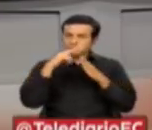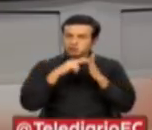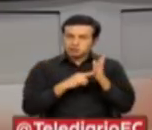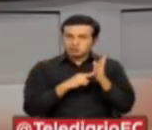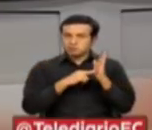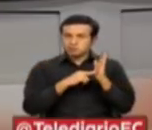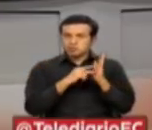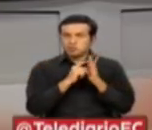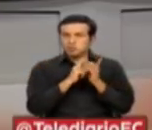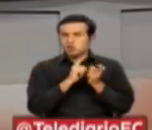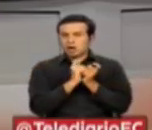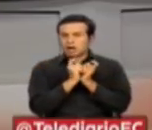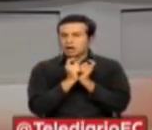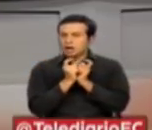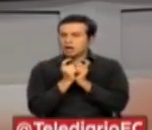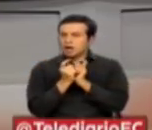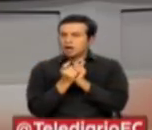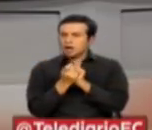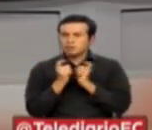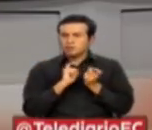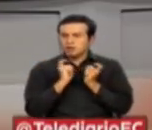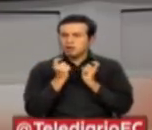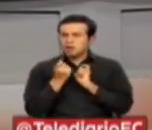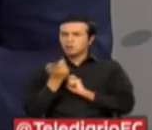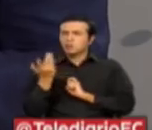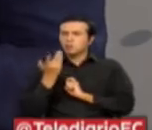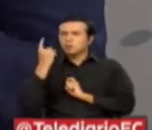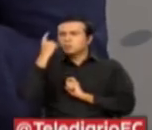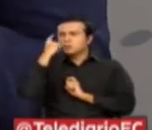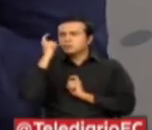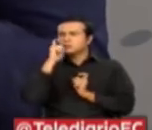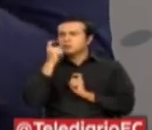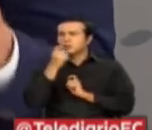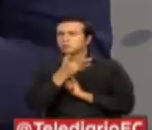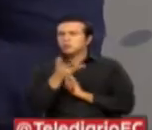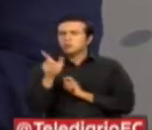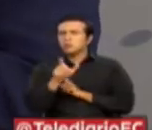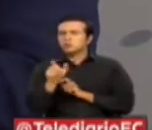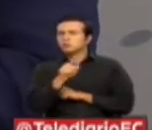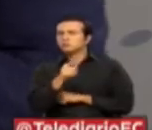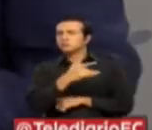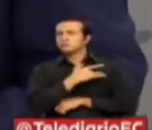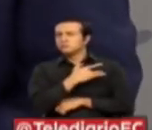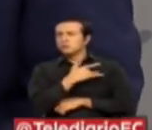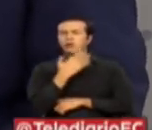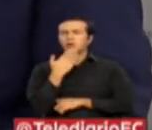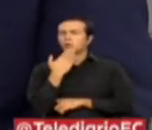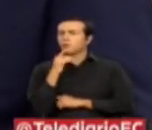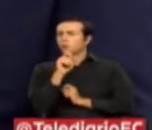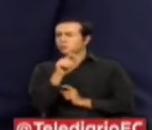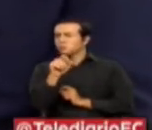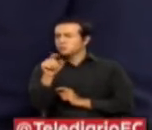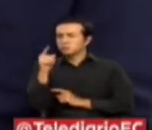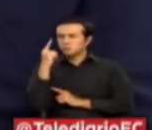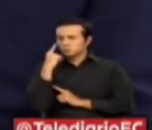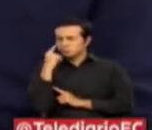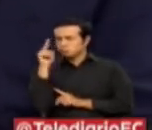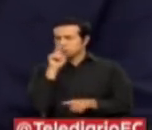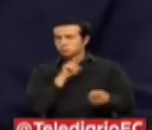de la evolución de estos pensamientos, de ese pensar y sentir de las personas,